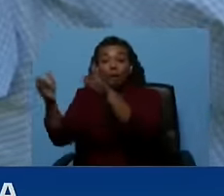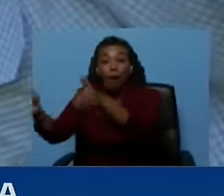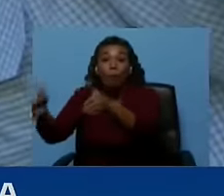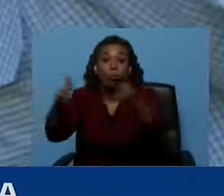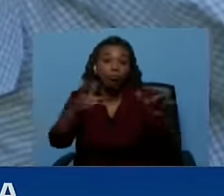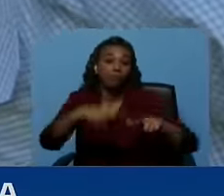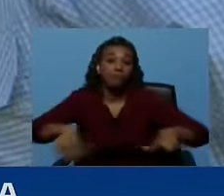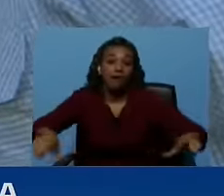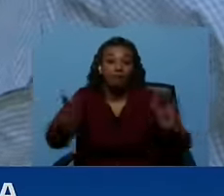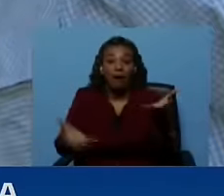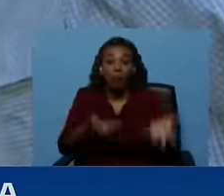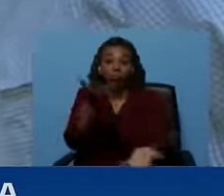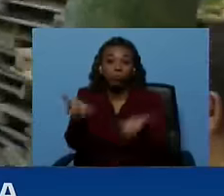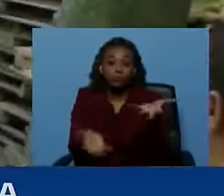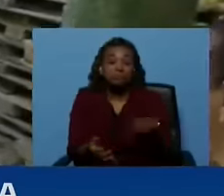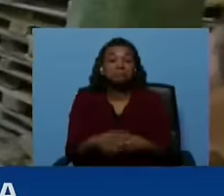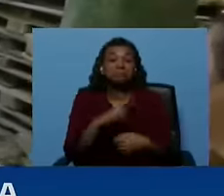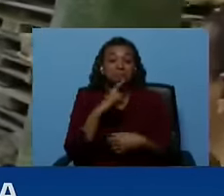la